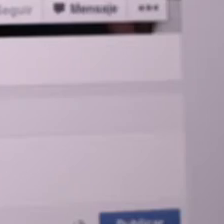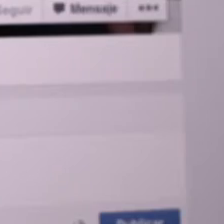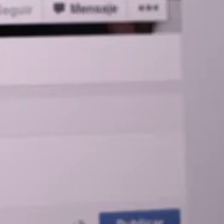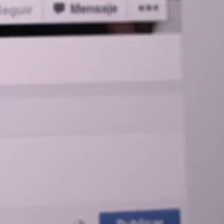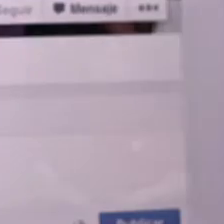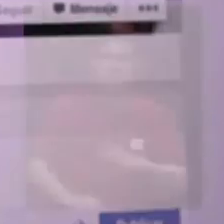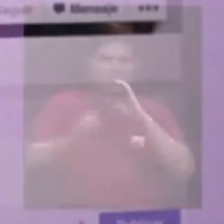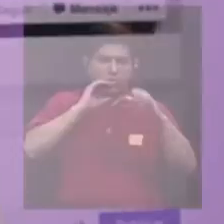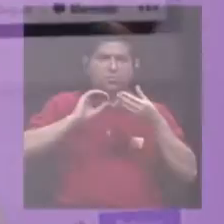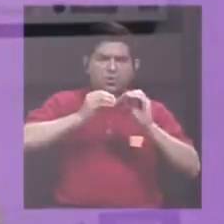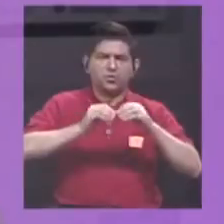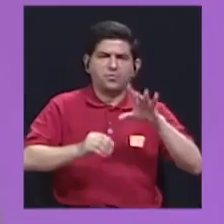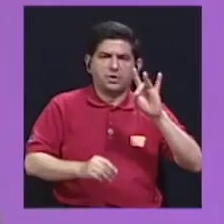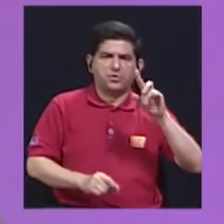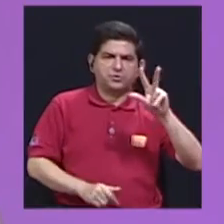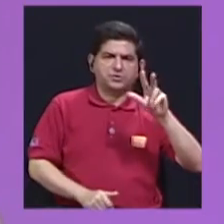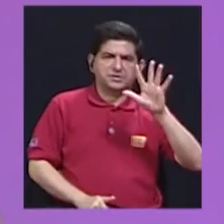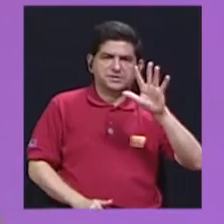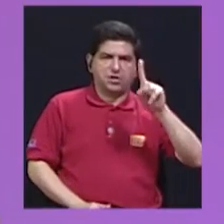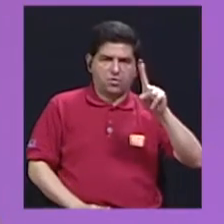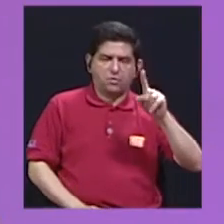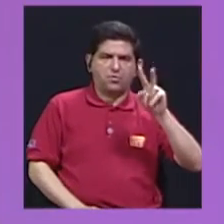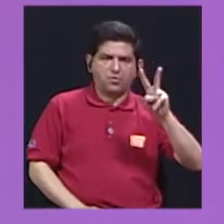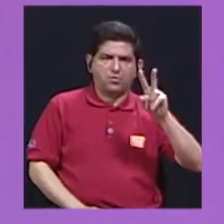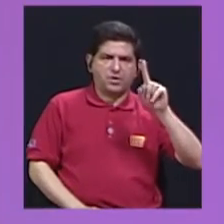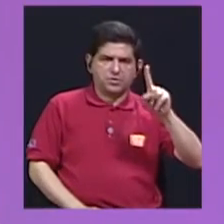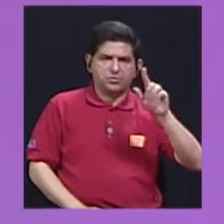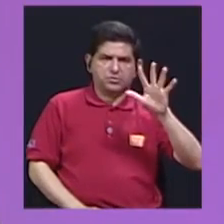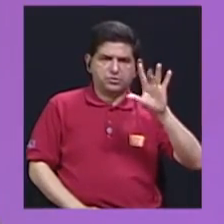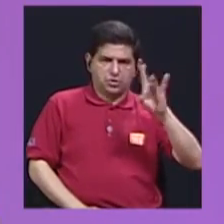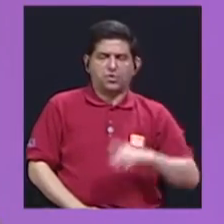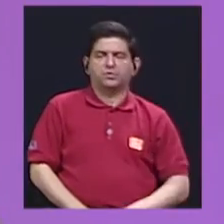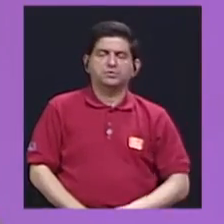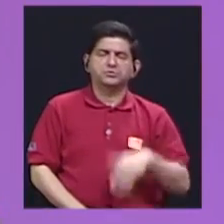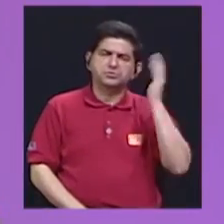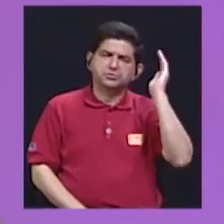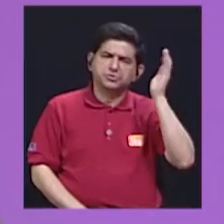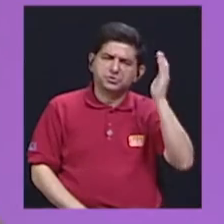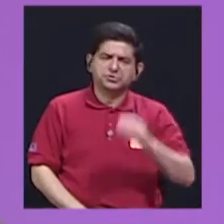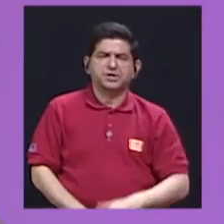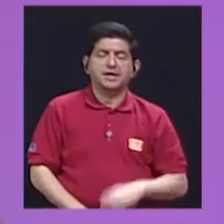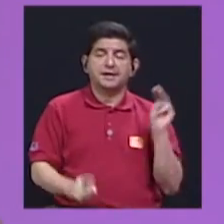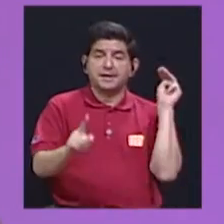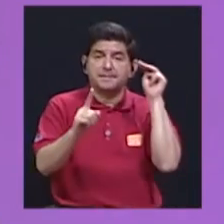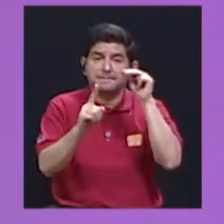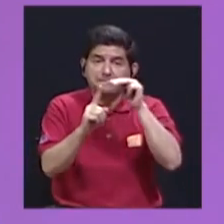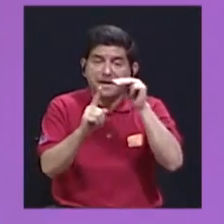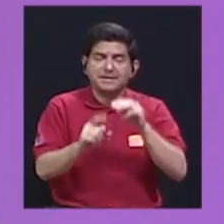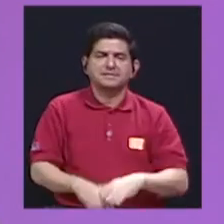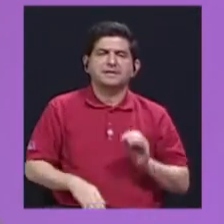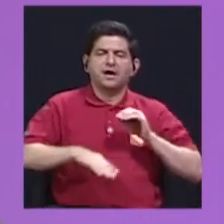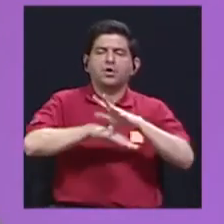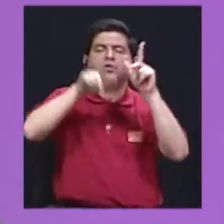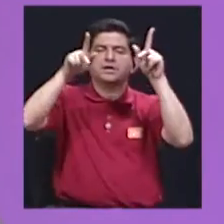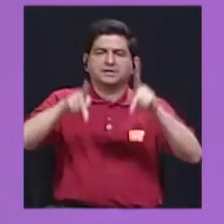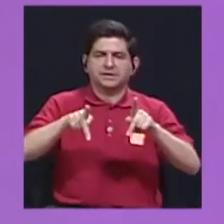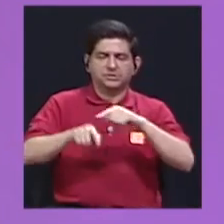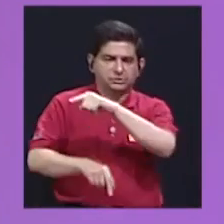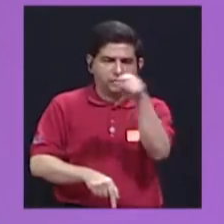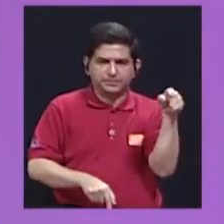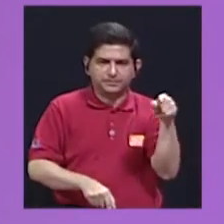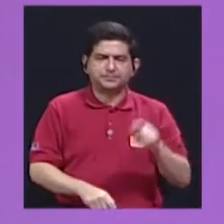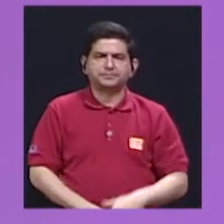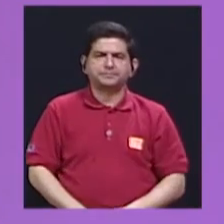nosotros a ese número 83 51 21 58 damos charla nuestra misión es orientar al paciente verdad